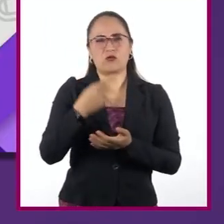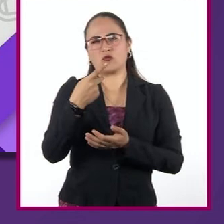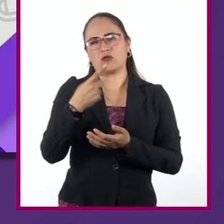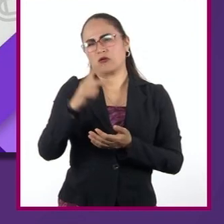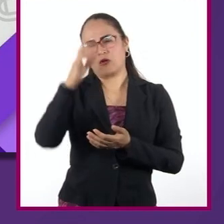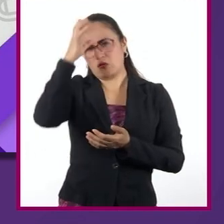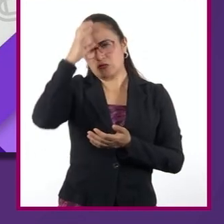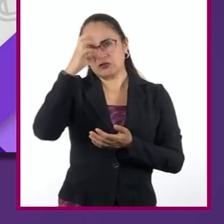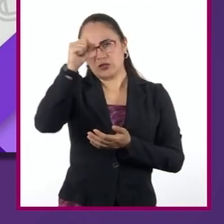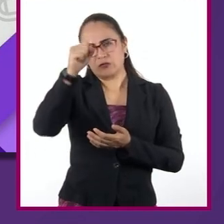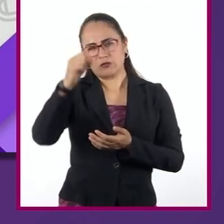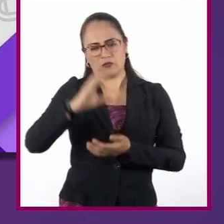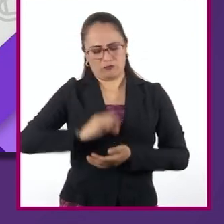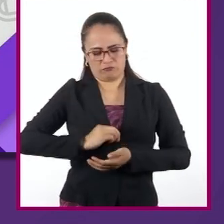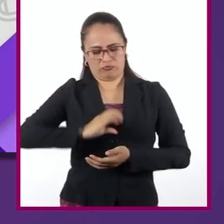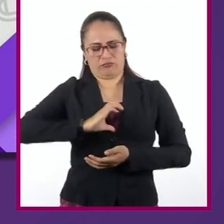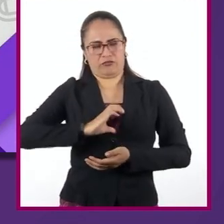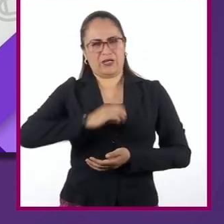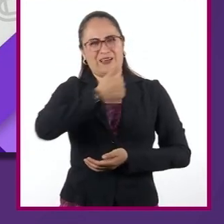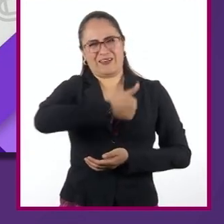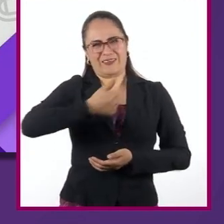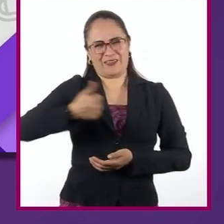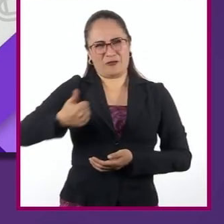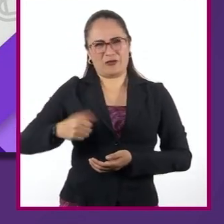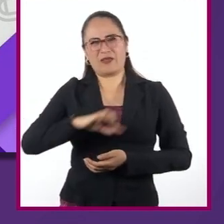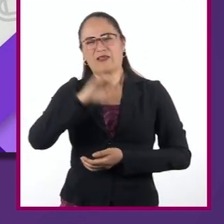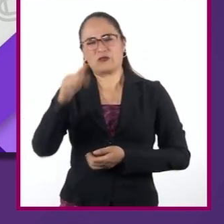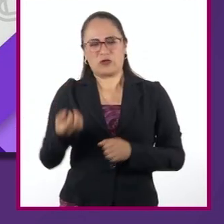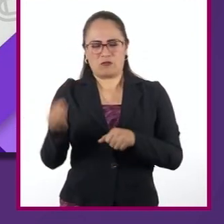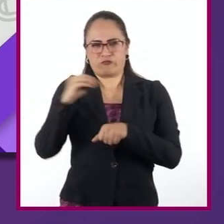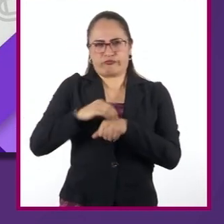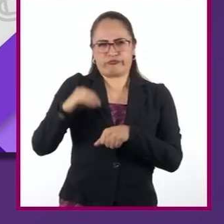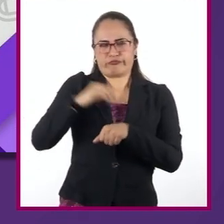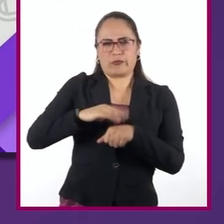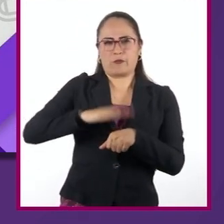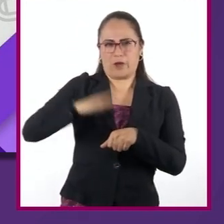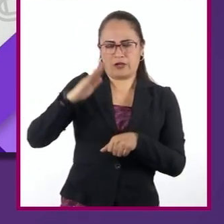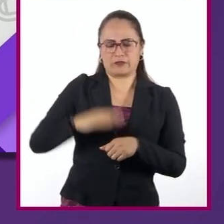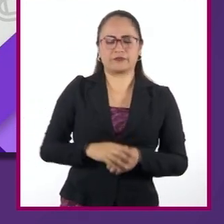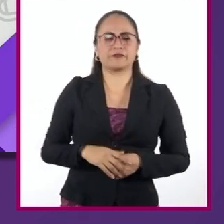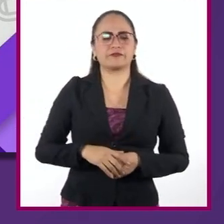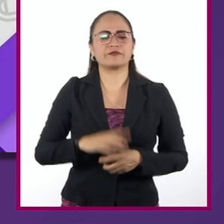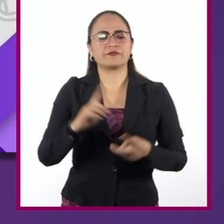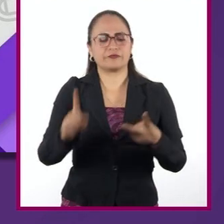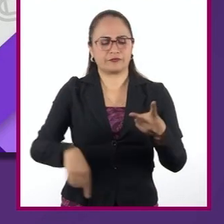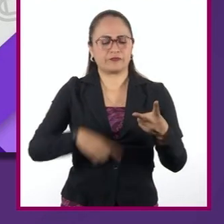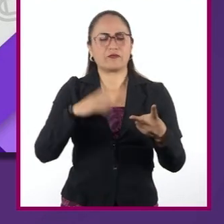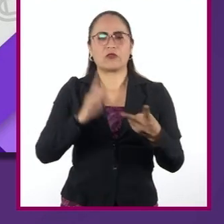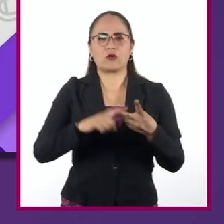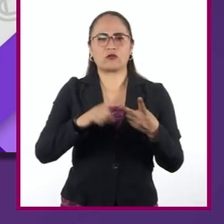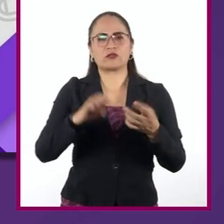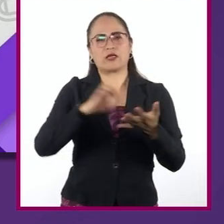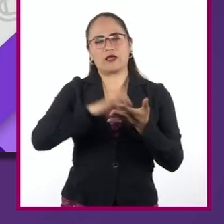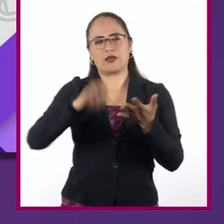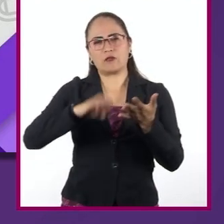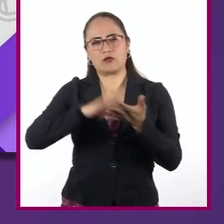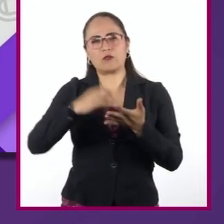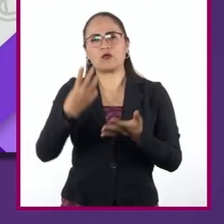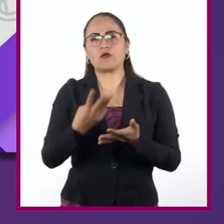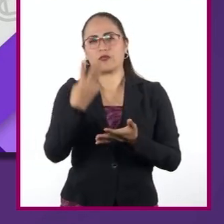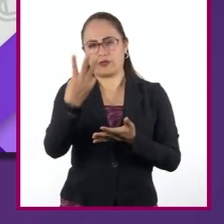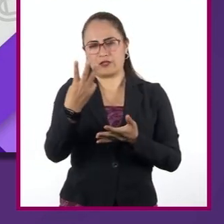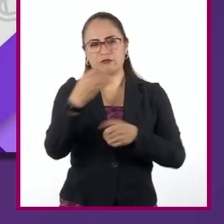definición de dignidad. No olviden argumentar su propuesta. 2. Anoten 3 ejemplos donde su familia